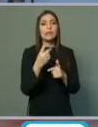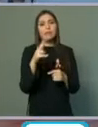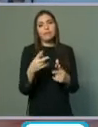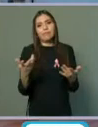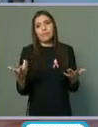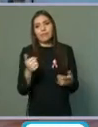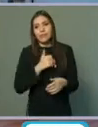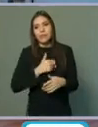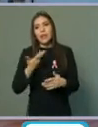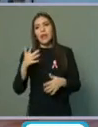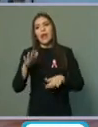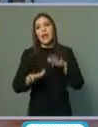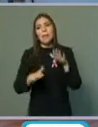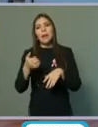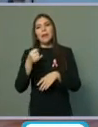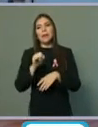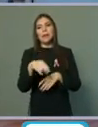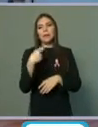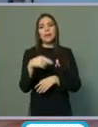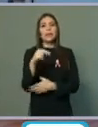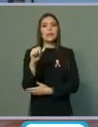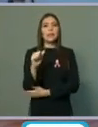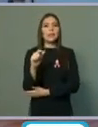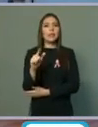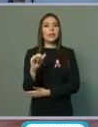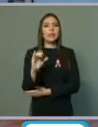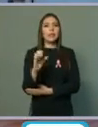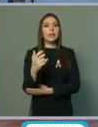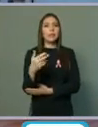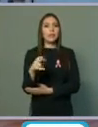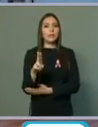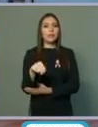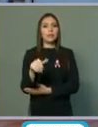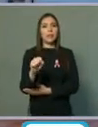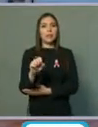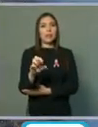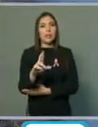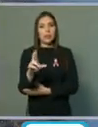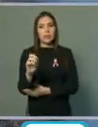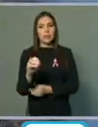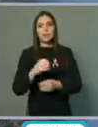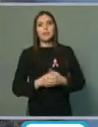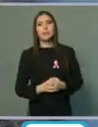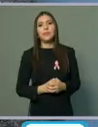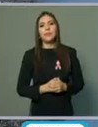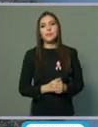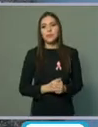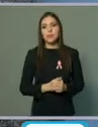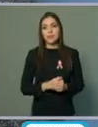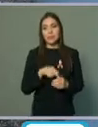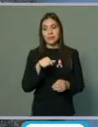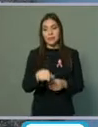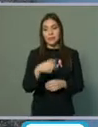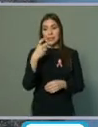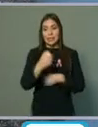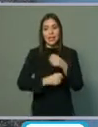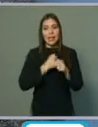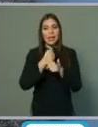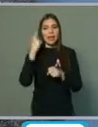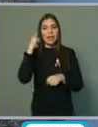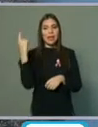Pues así nos pasa con algunos. ¿No? Ali Chumacero. Exactamente. De hecho, creo que este año lo hemos estado escuchando más porque es de estos tres grandes autores